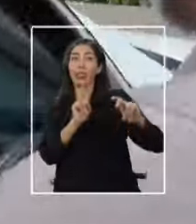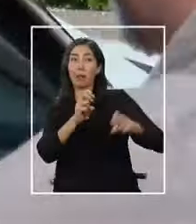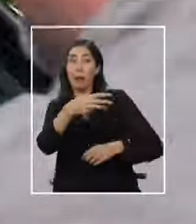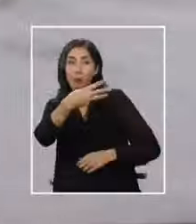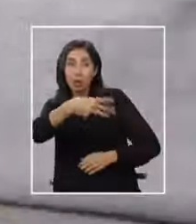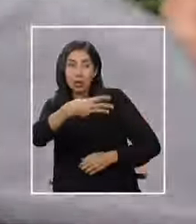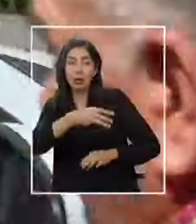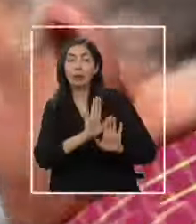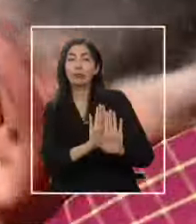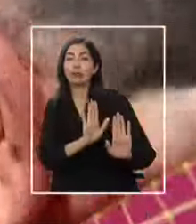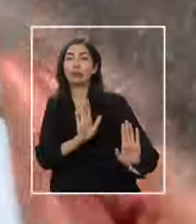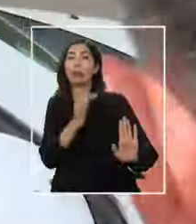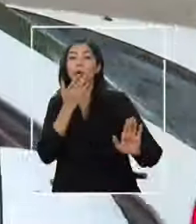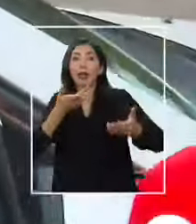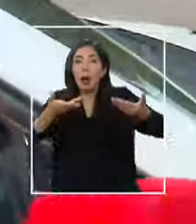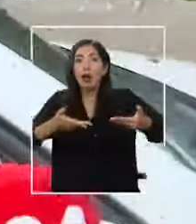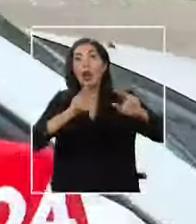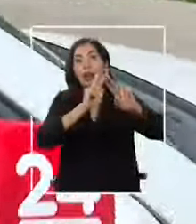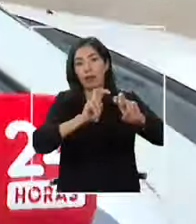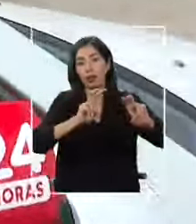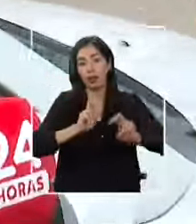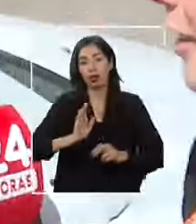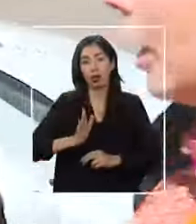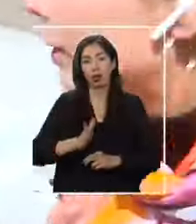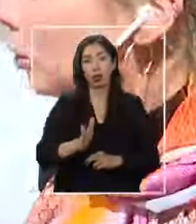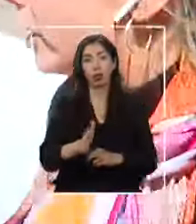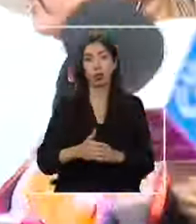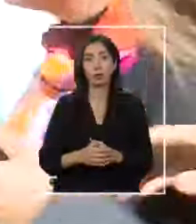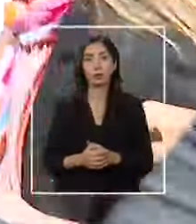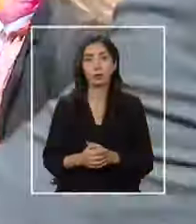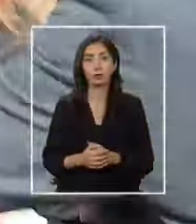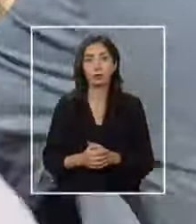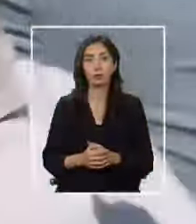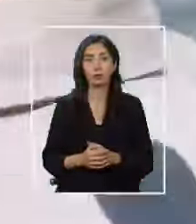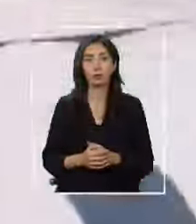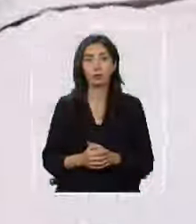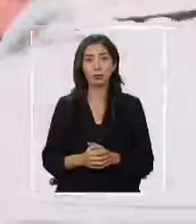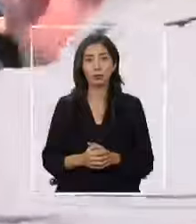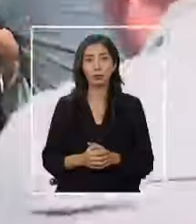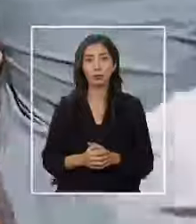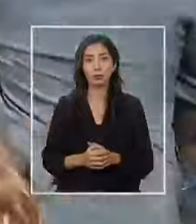que las investigaciones a su administración continúan.